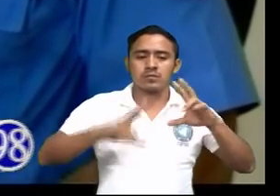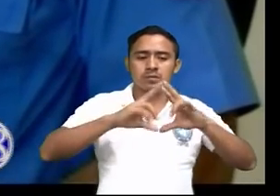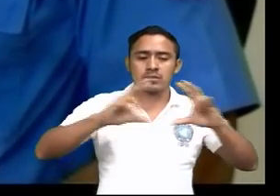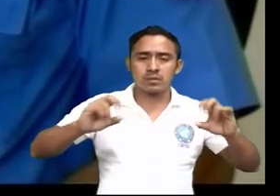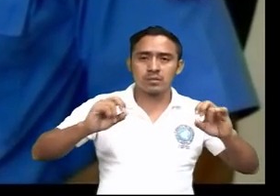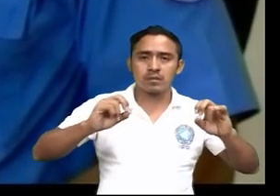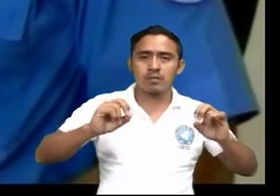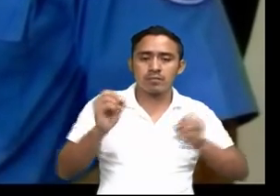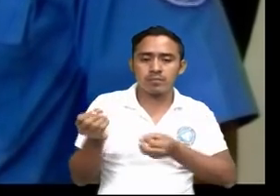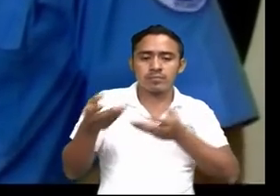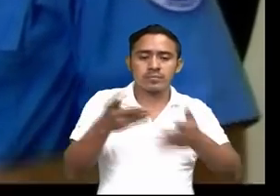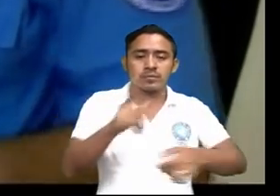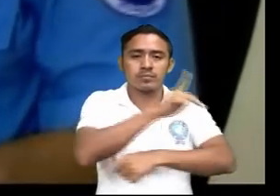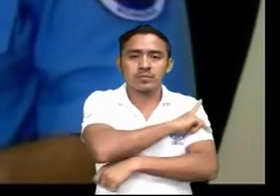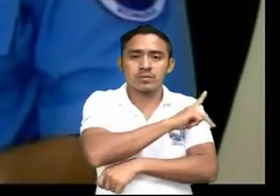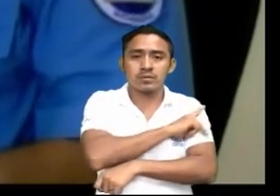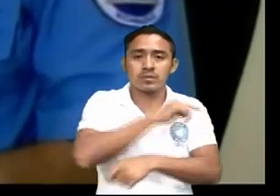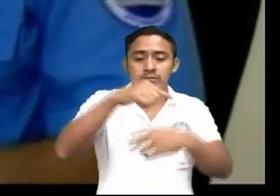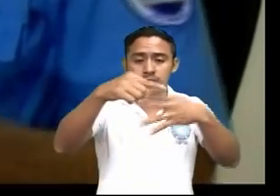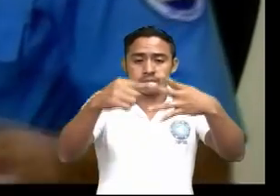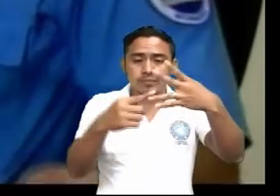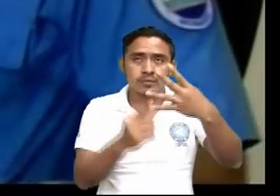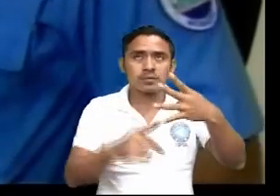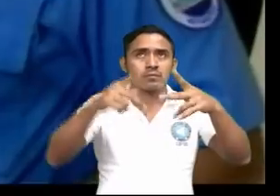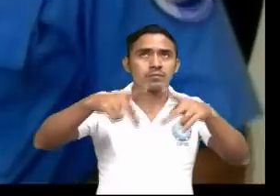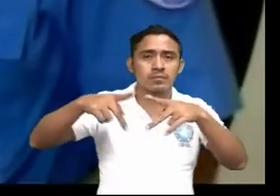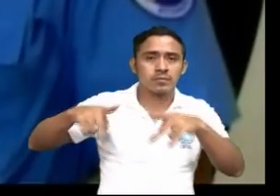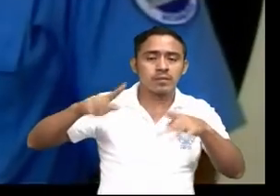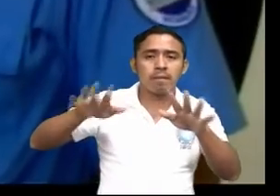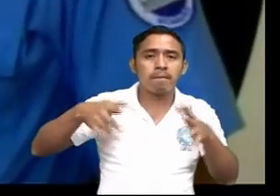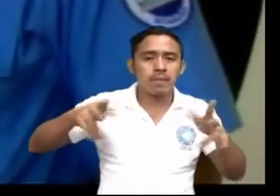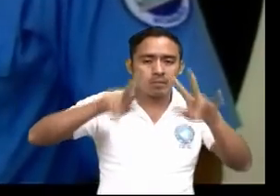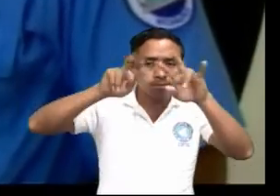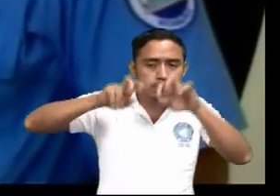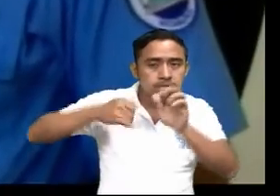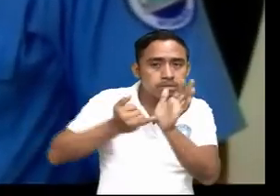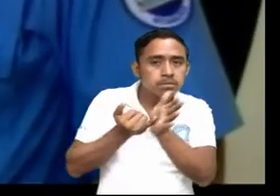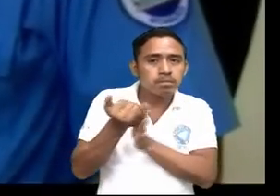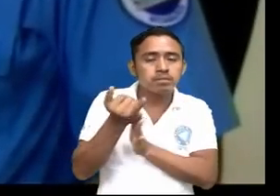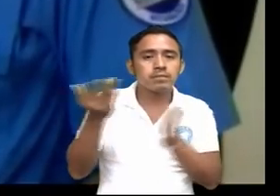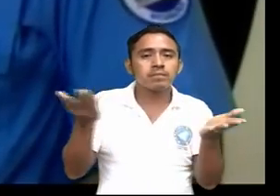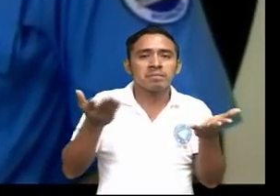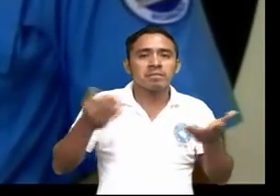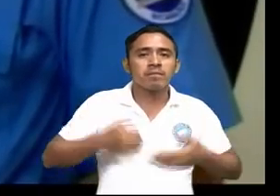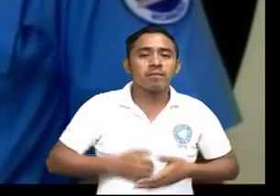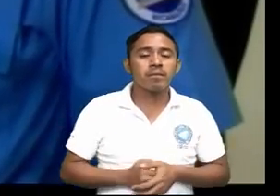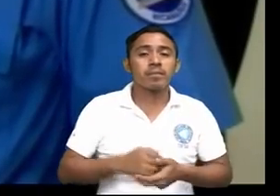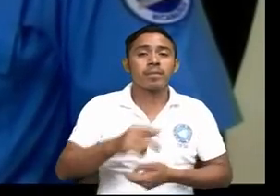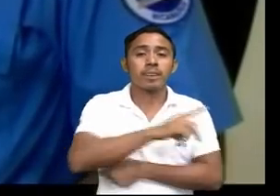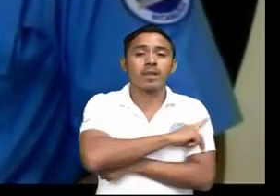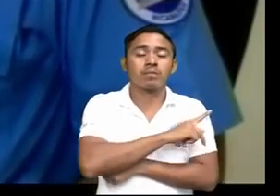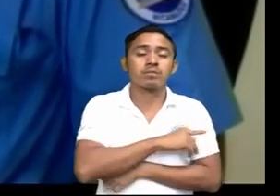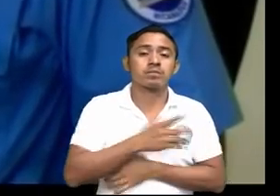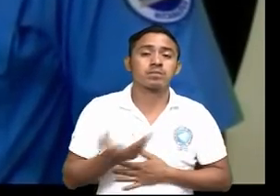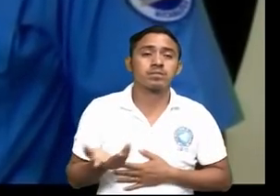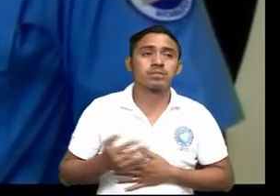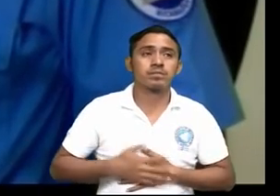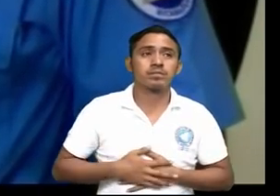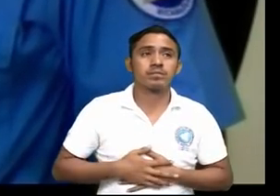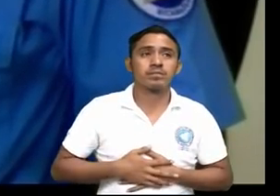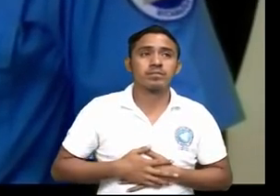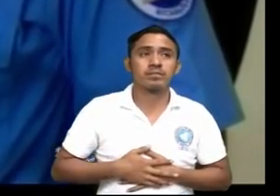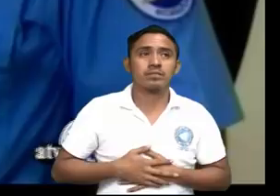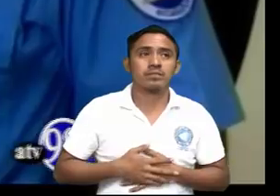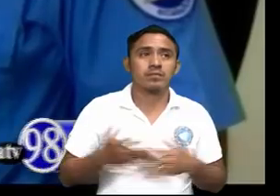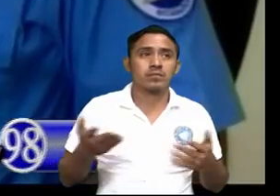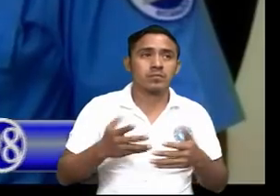a la Policía Nacional a estos 4 sujetos para realizar las diligencias de investigación policial correspondiente. A tal